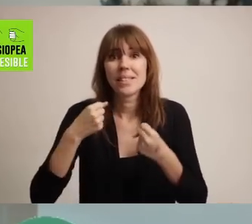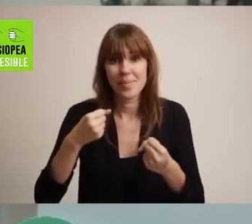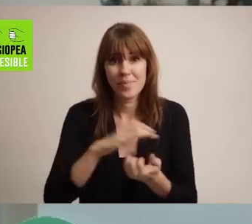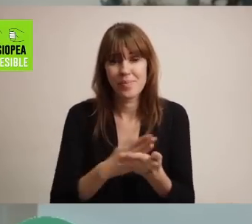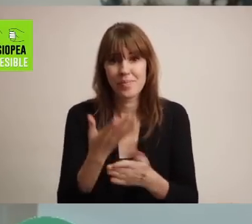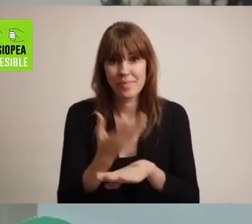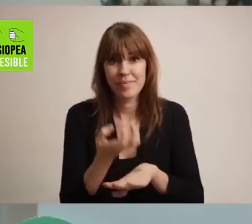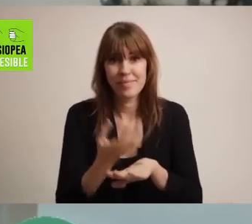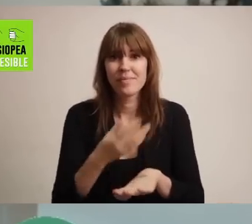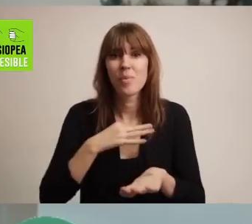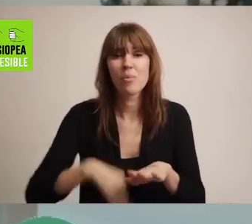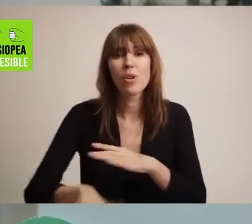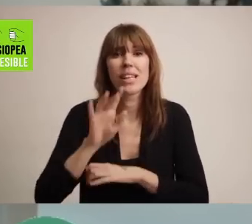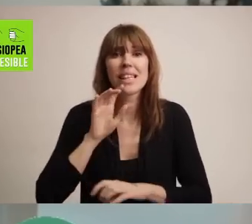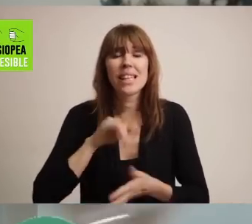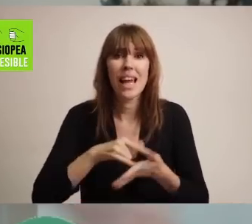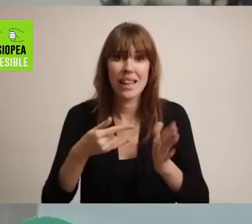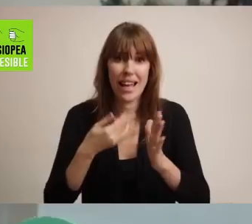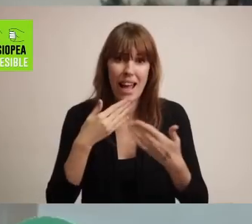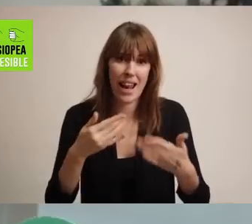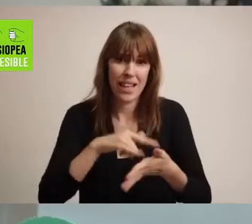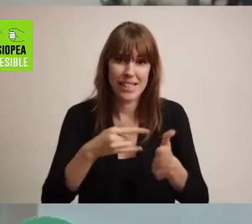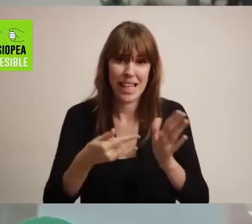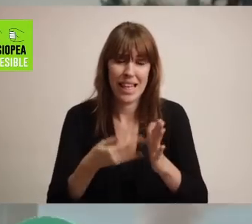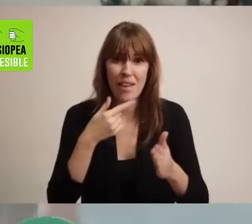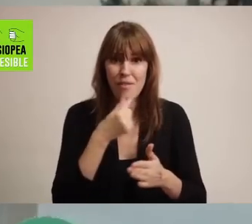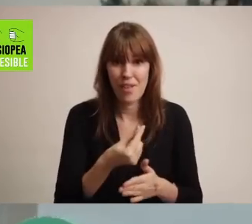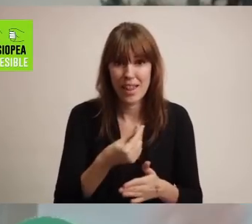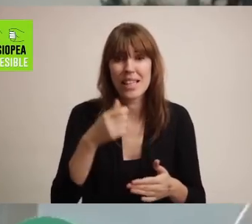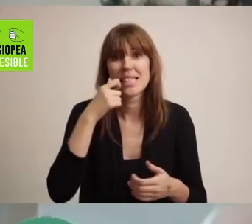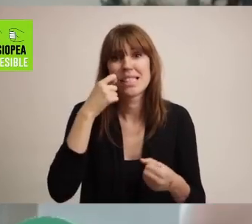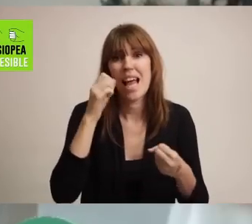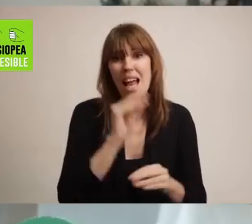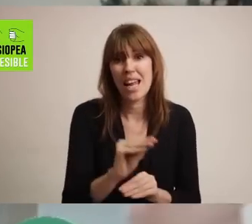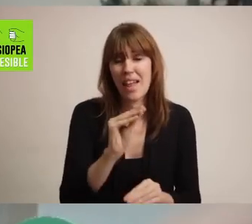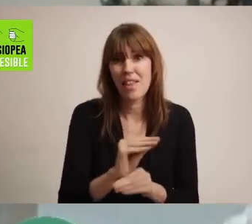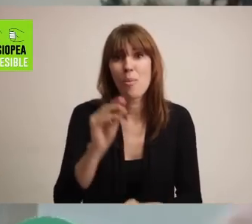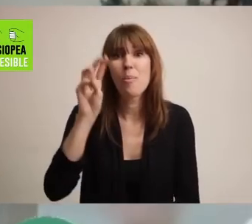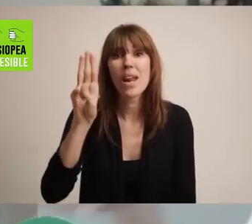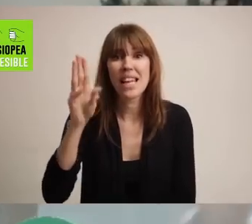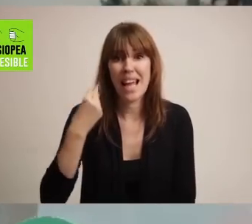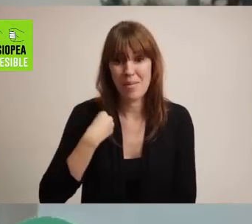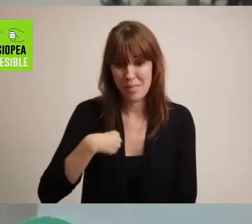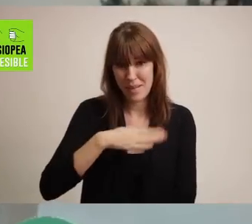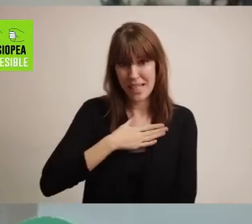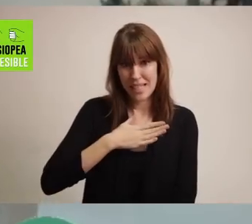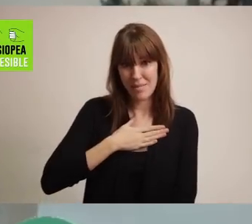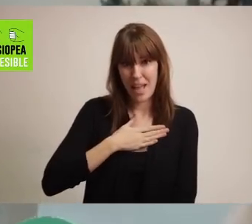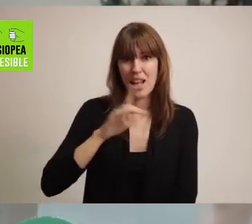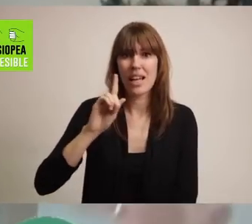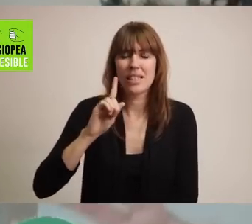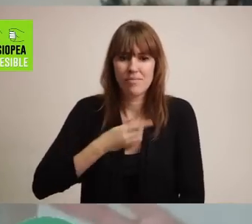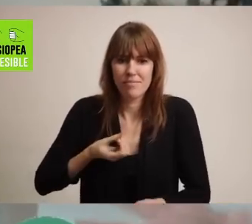canalizar con una técnica fácil, como puede ser eso, la sanación pránica, y pongo por ejemplo porque es la que yo enseño, pero no porque yo quiera que nadie venga a que yo la